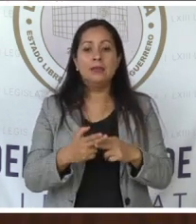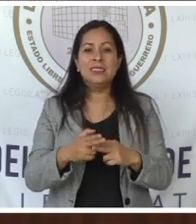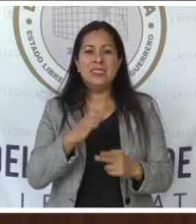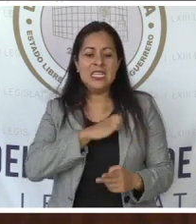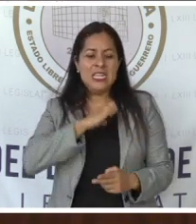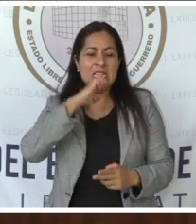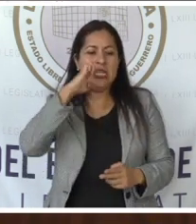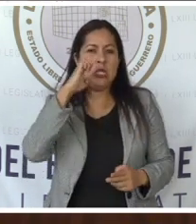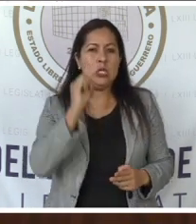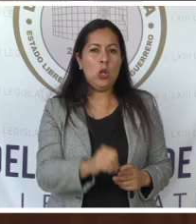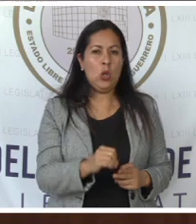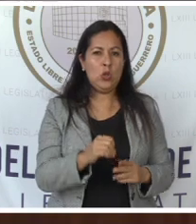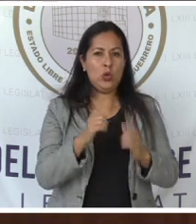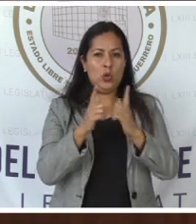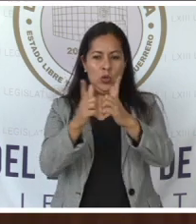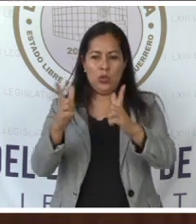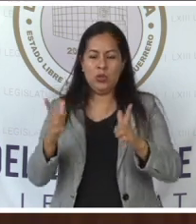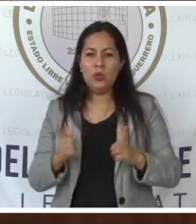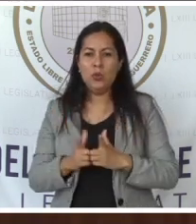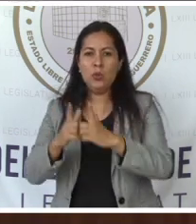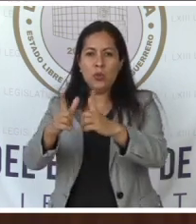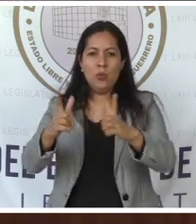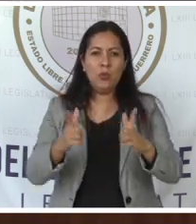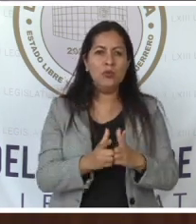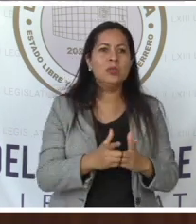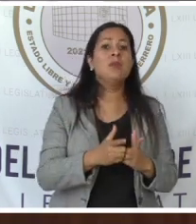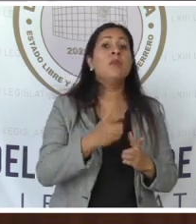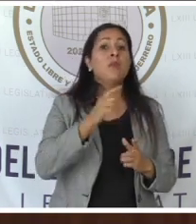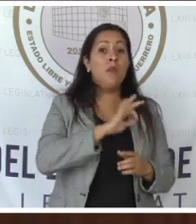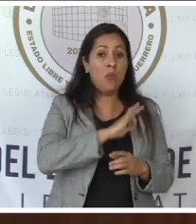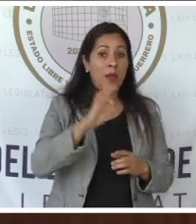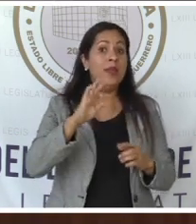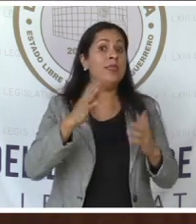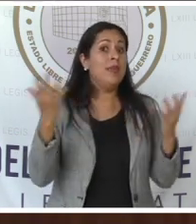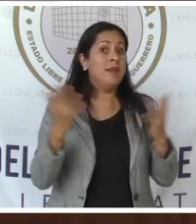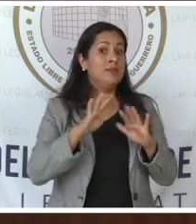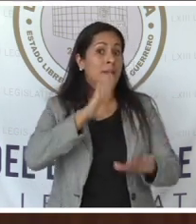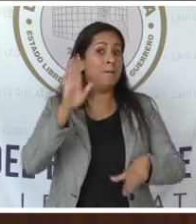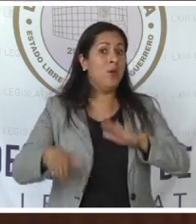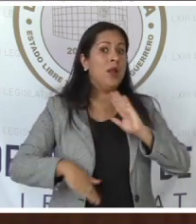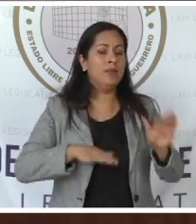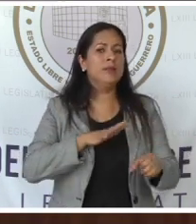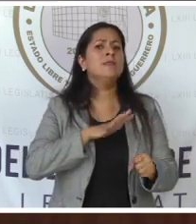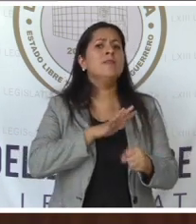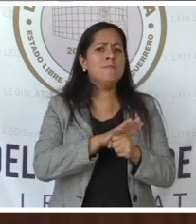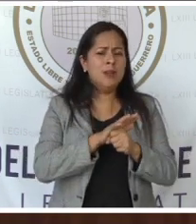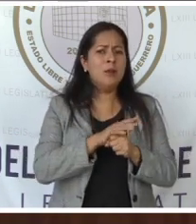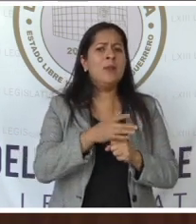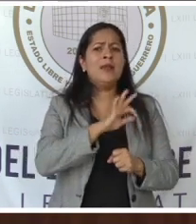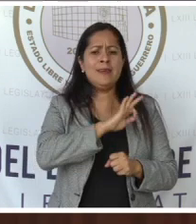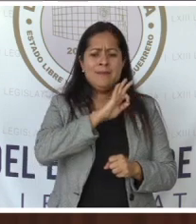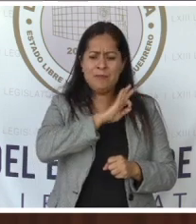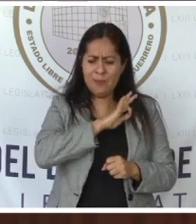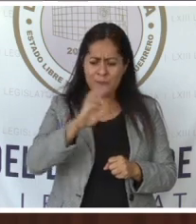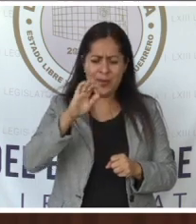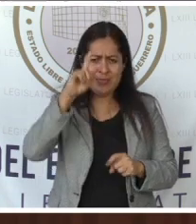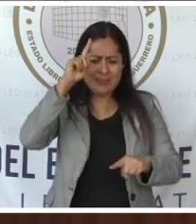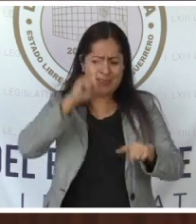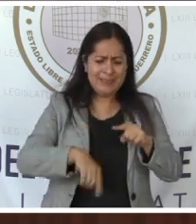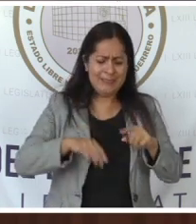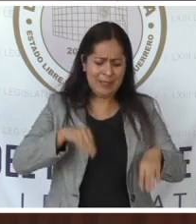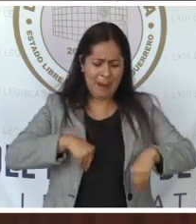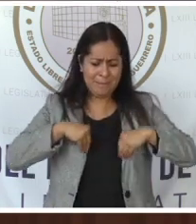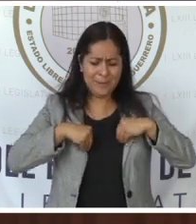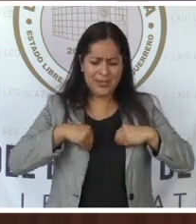odio étnico que puede llevar al genocidio, lo cual puede destruir vidas y fraccionar